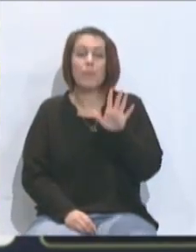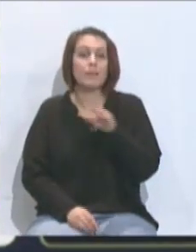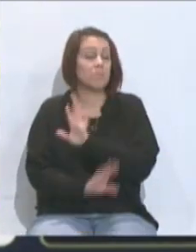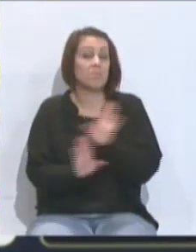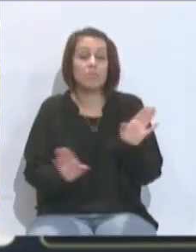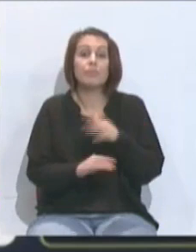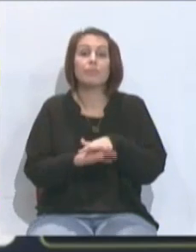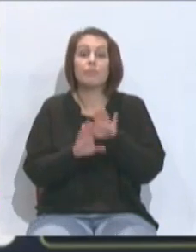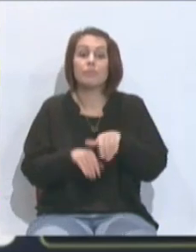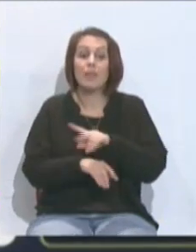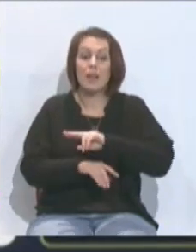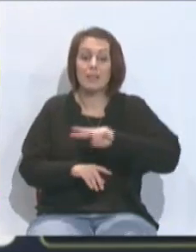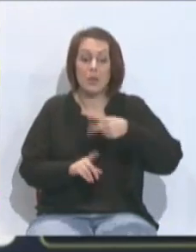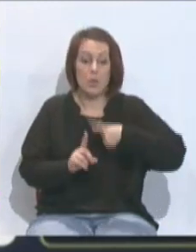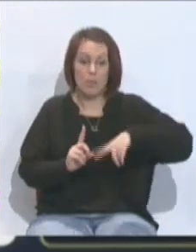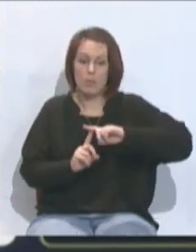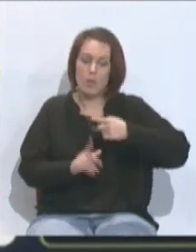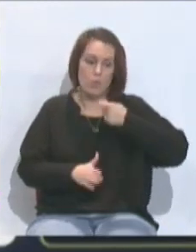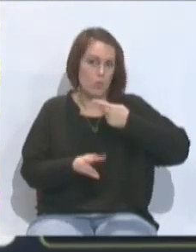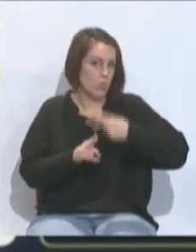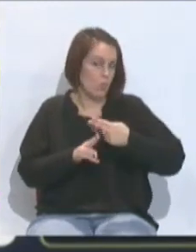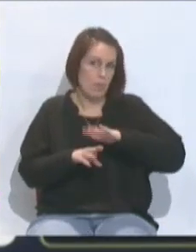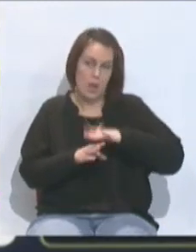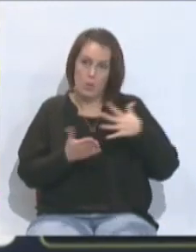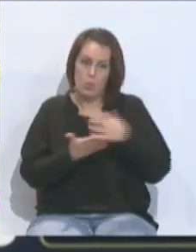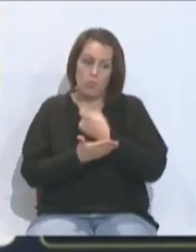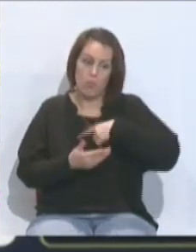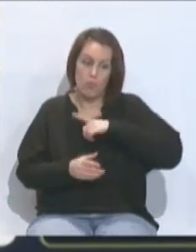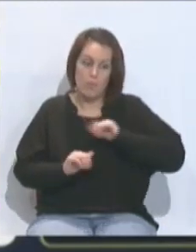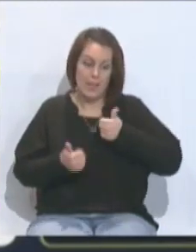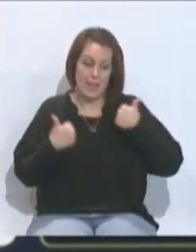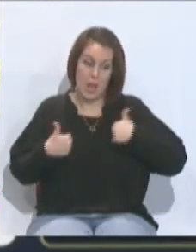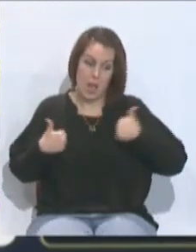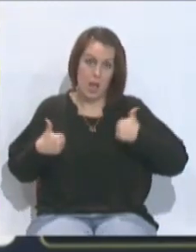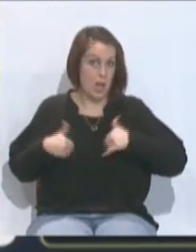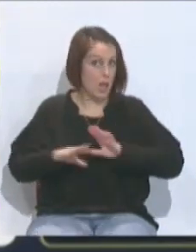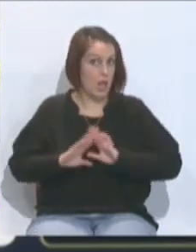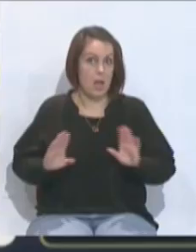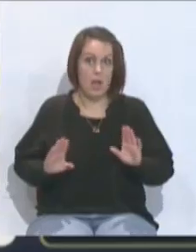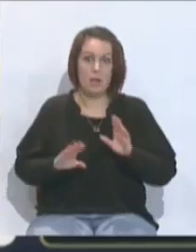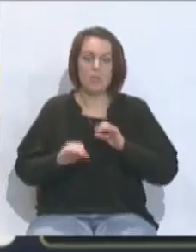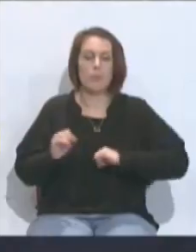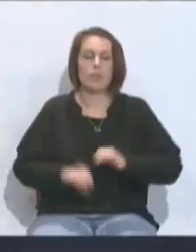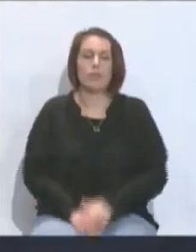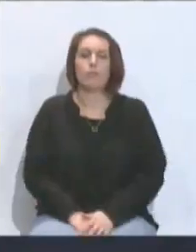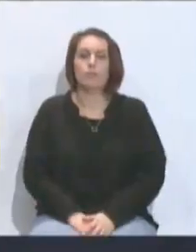y ya está. Al final la segunda vuelta pues va a ser dura para todos y nosotros tenemos que empezar desde ya a